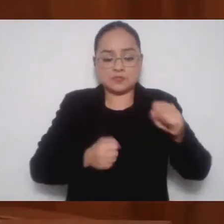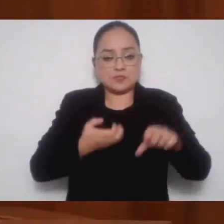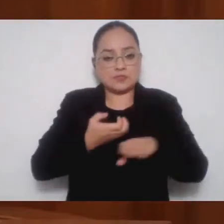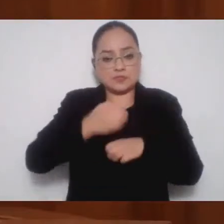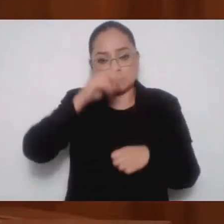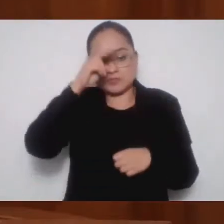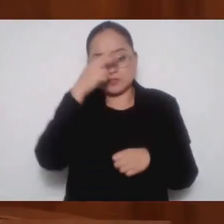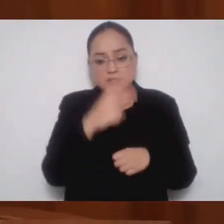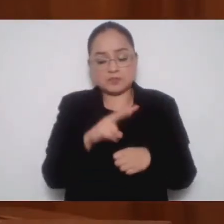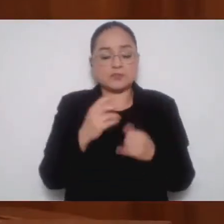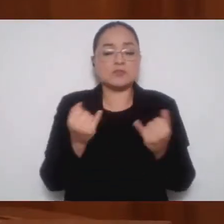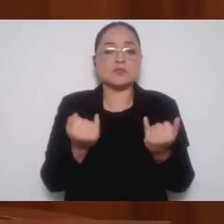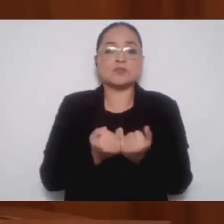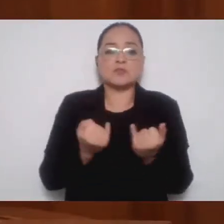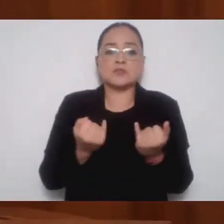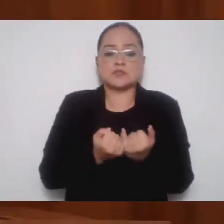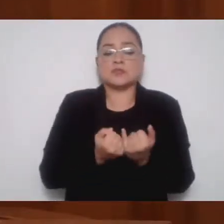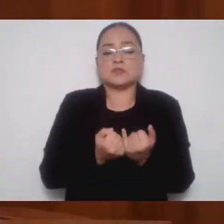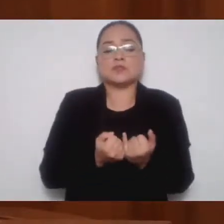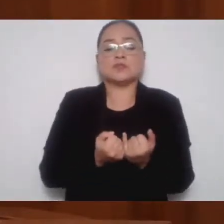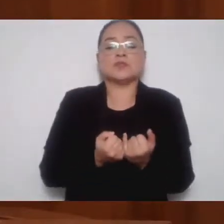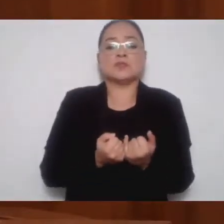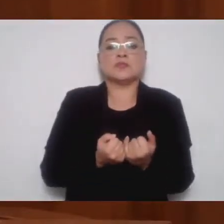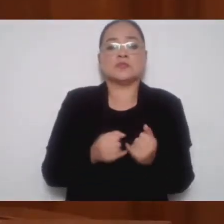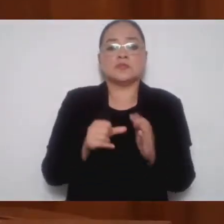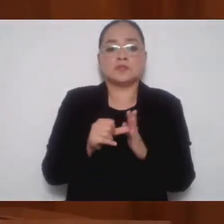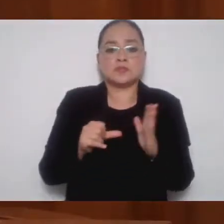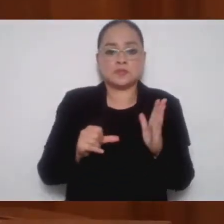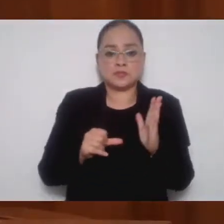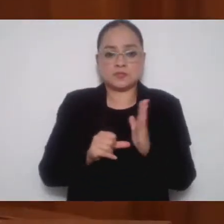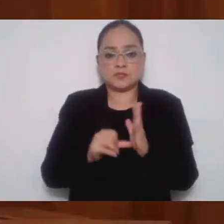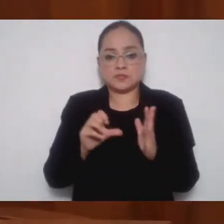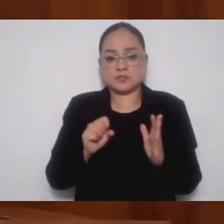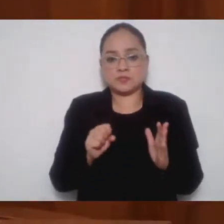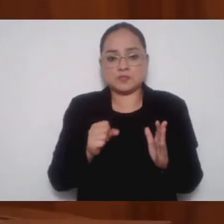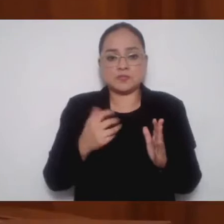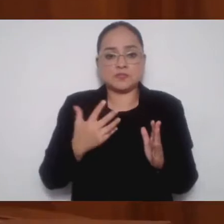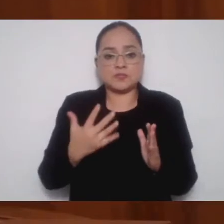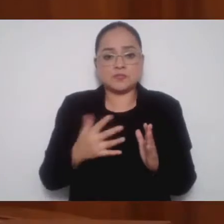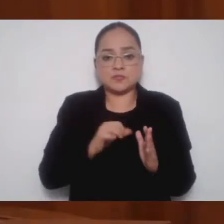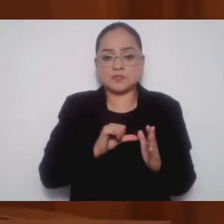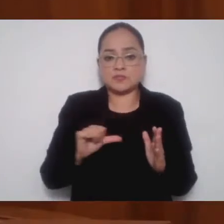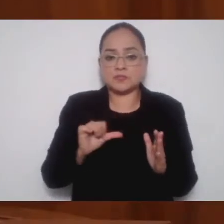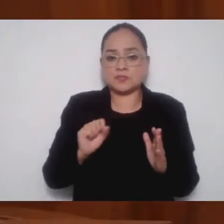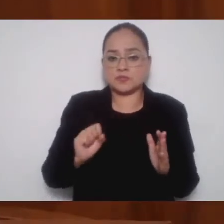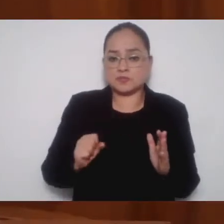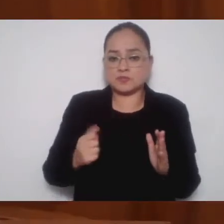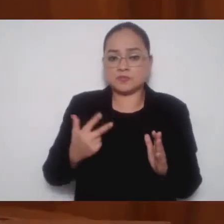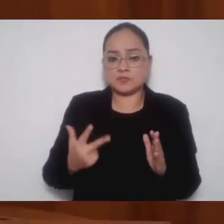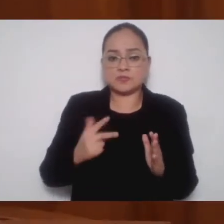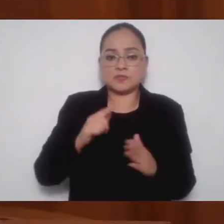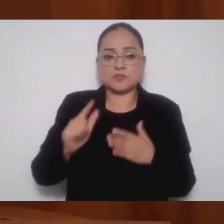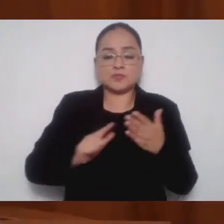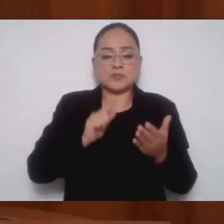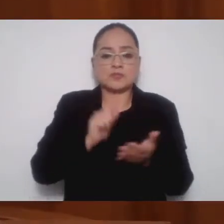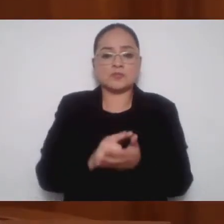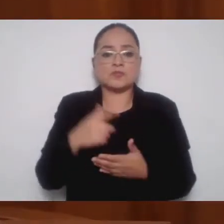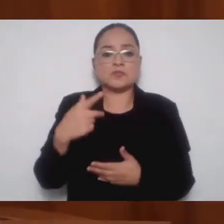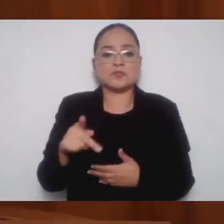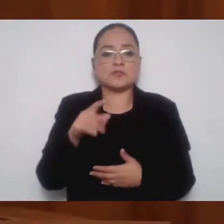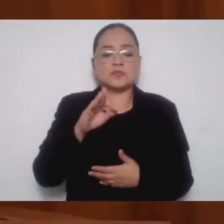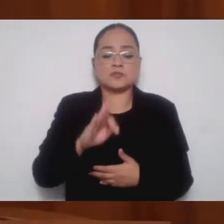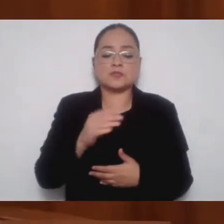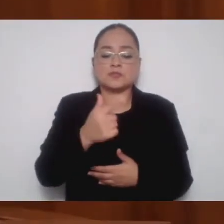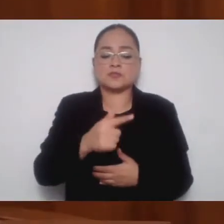del Estado Libre y Soberano de México y 65 a 68 de la Ley de la